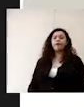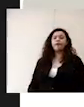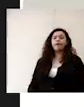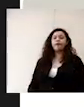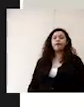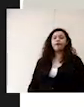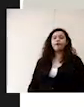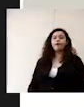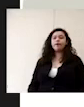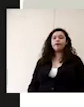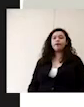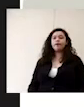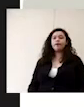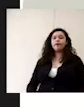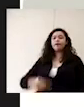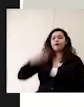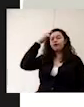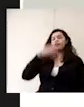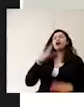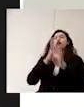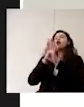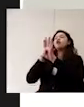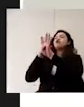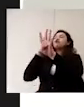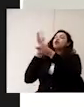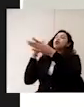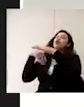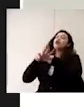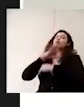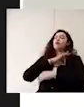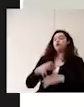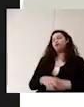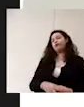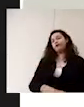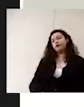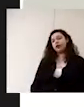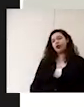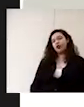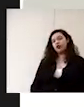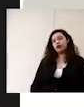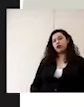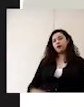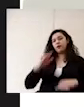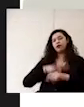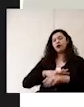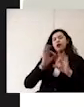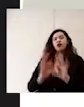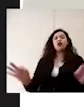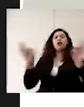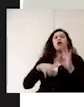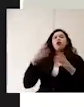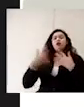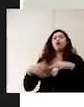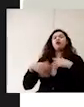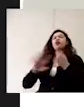en la parte del filtro sanitario la principal función es evitar los